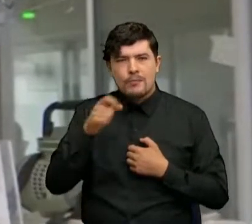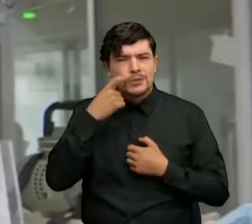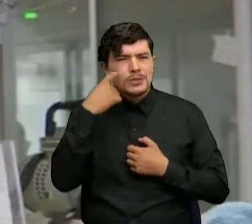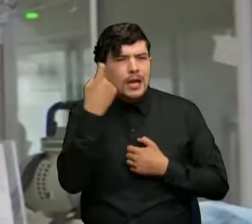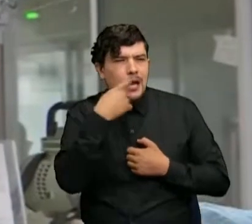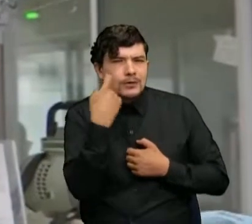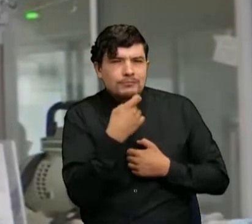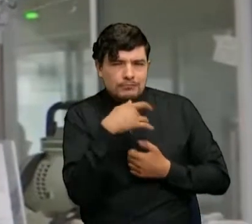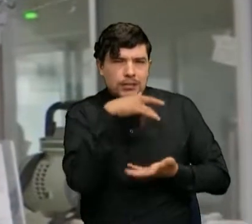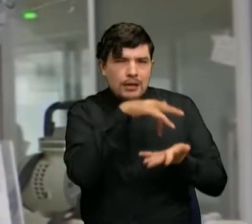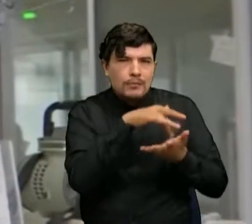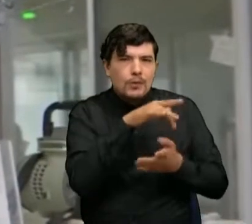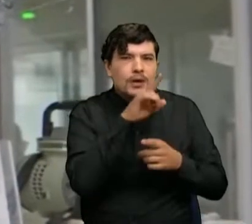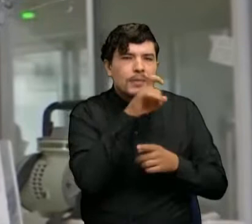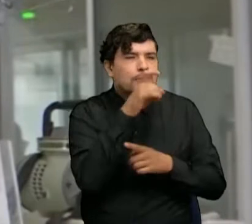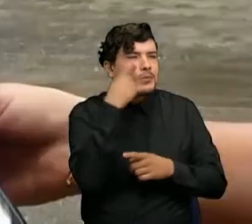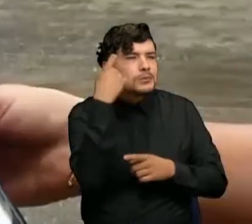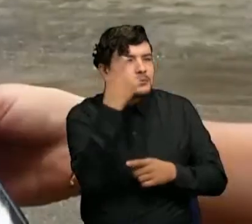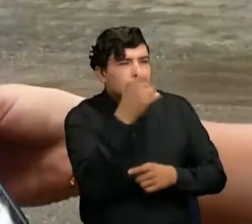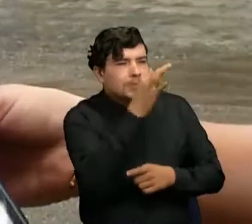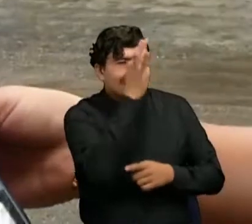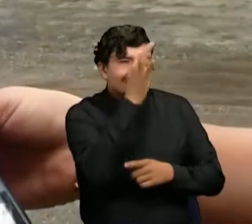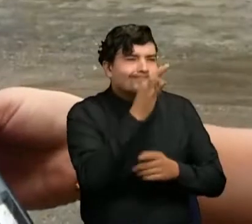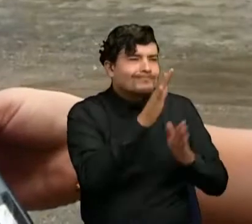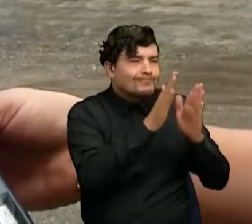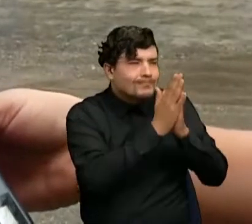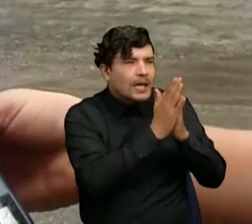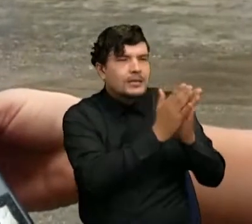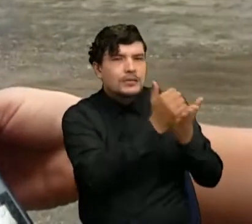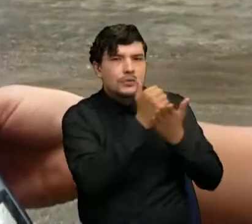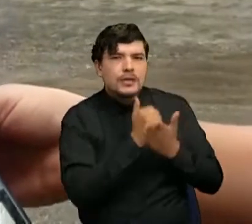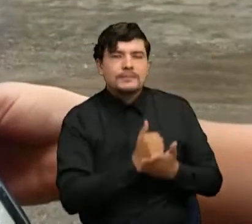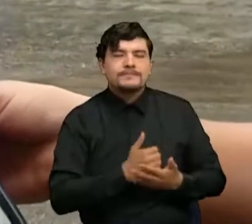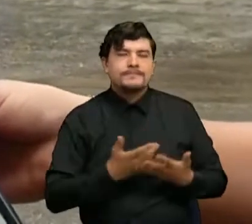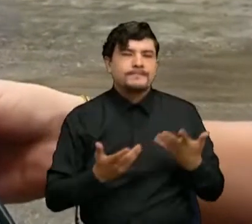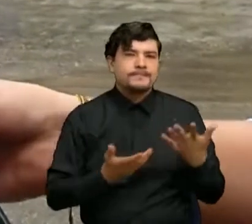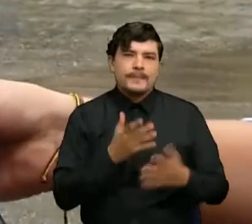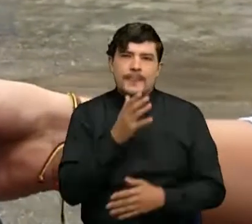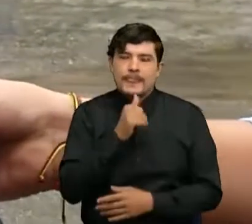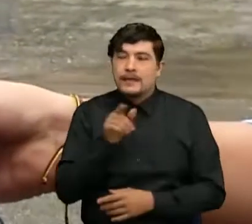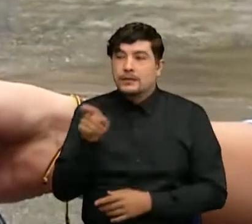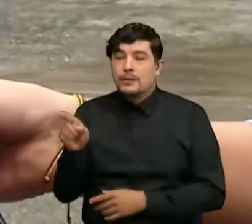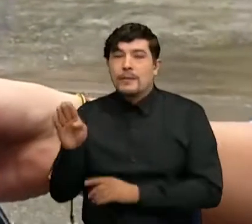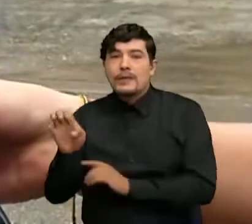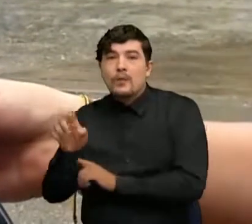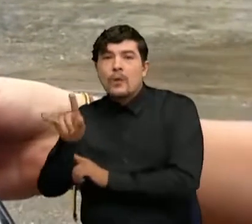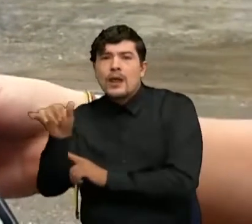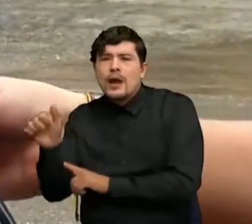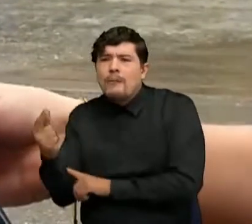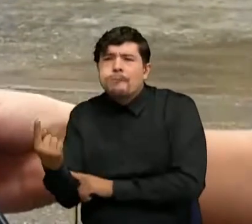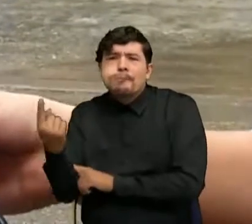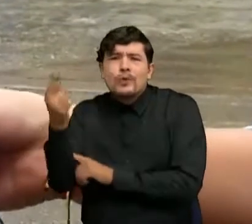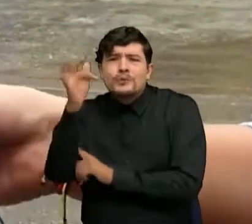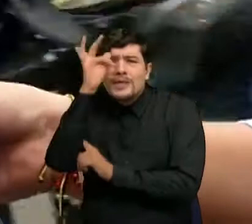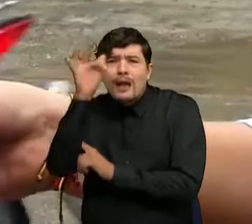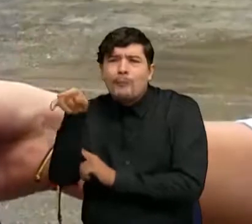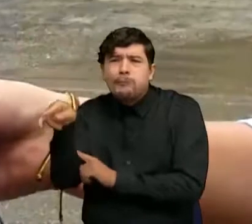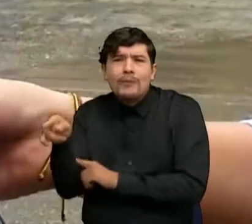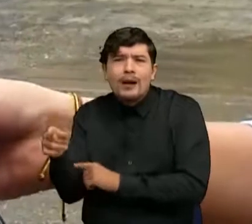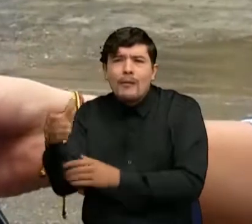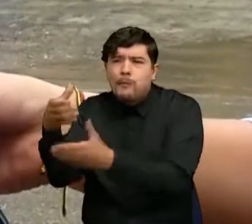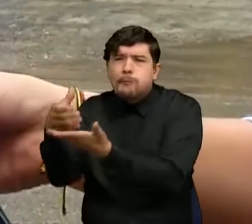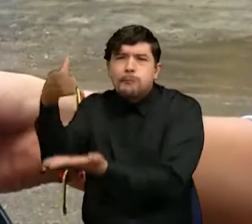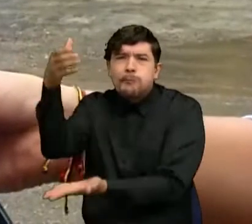intermedia que requiere con urgencia. El problema de nosotros como hospital en Betulia es que tenemos solo unas balas de oxígeno, entonces